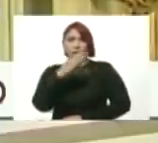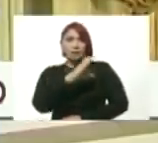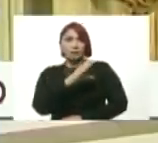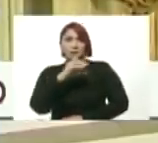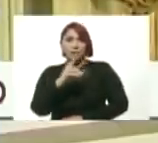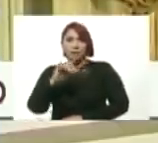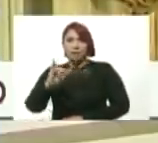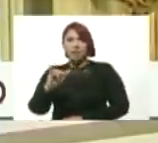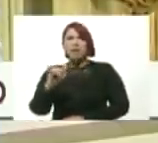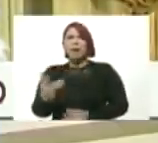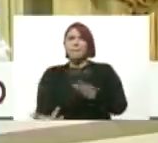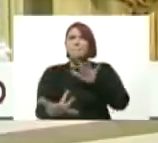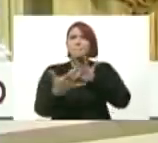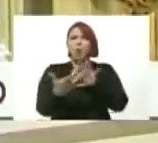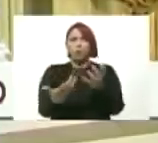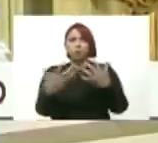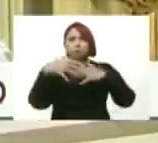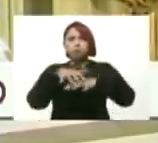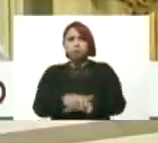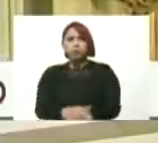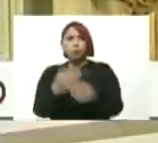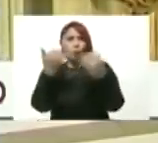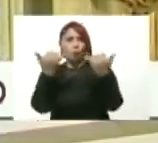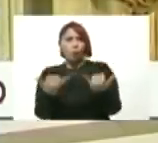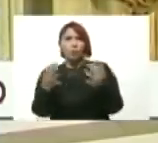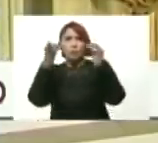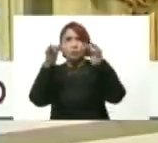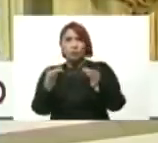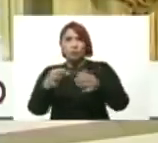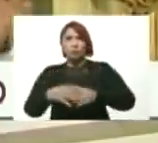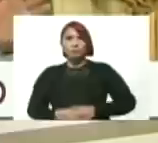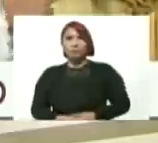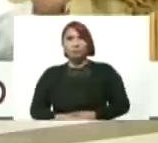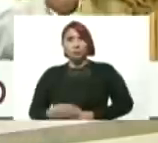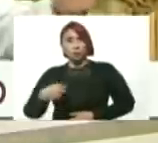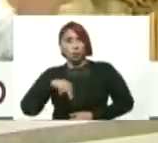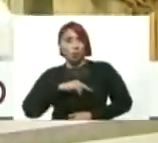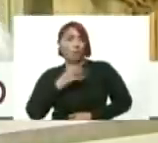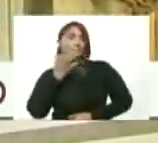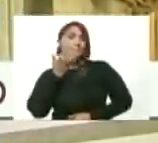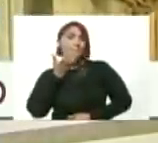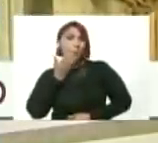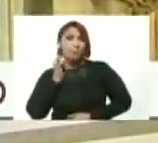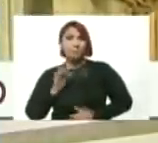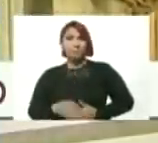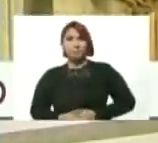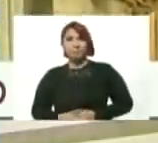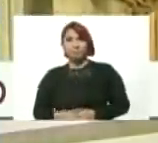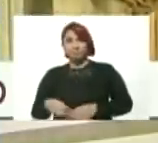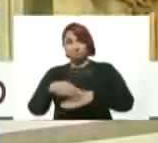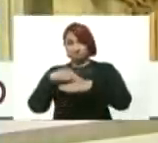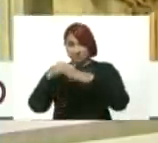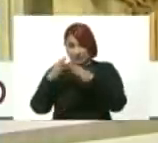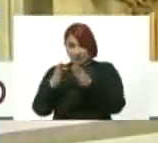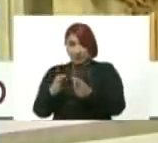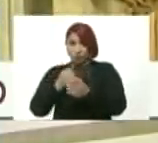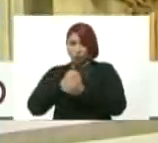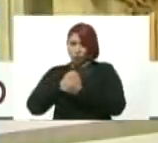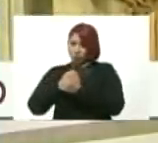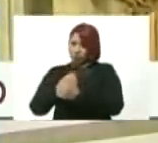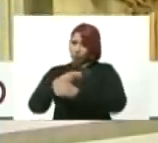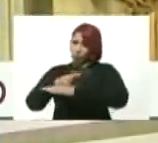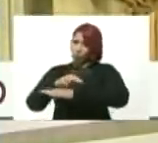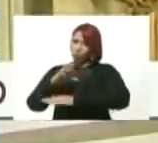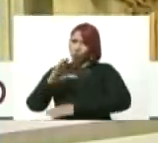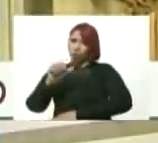interconectado en tiempo real así como nosotros por ejemplo ministro querido doctor